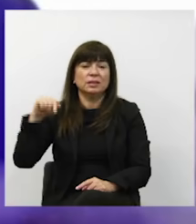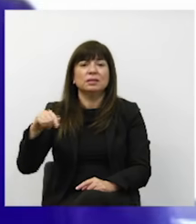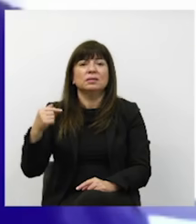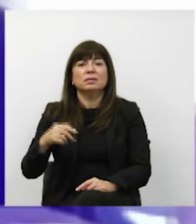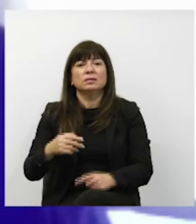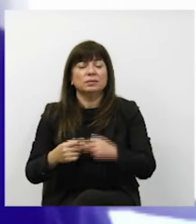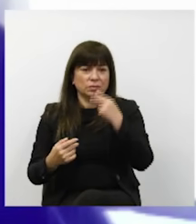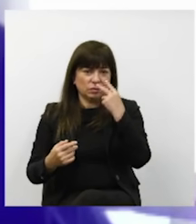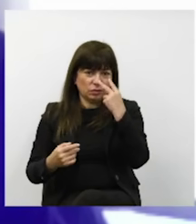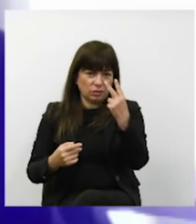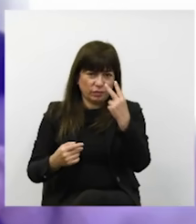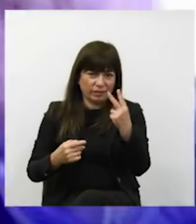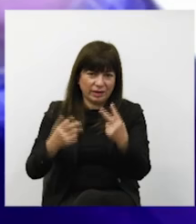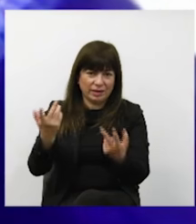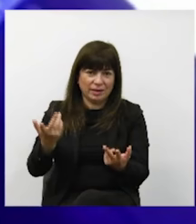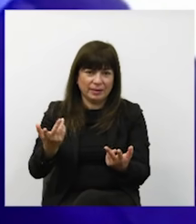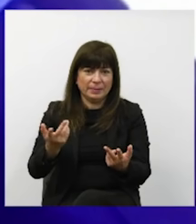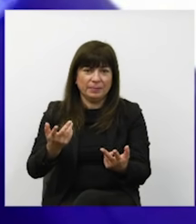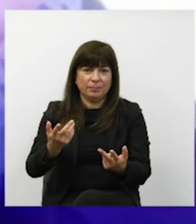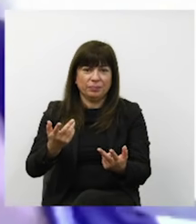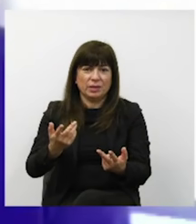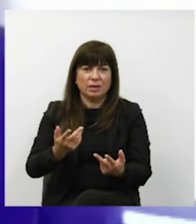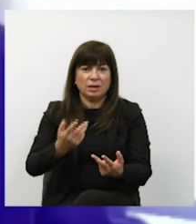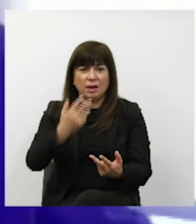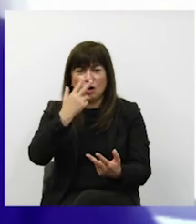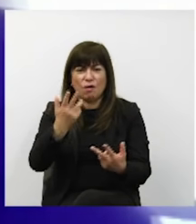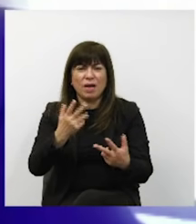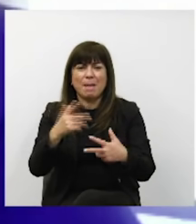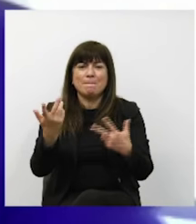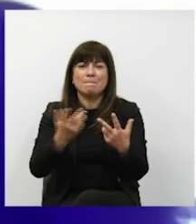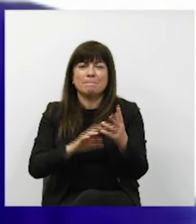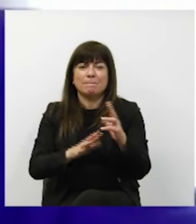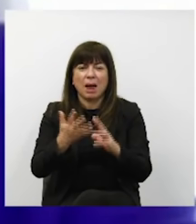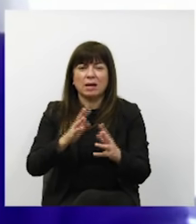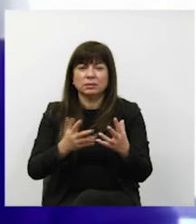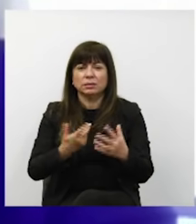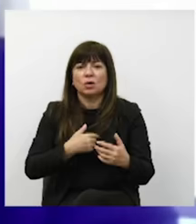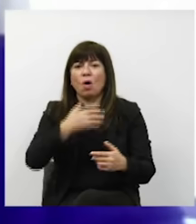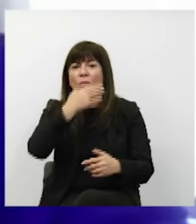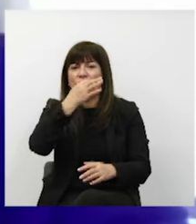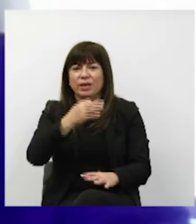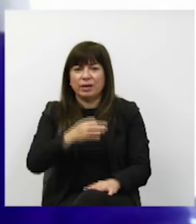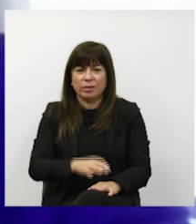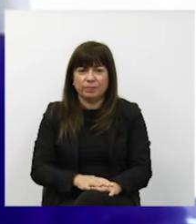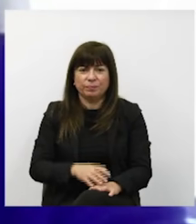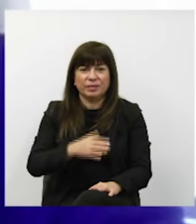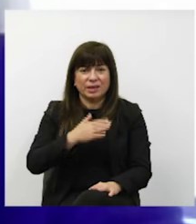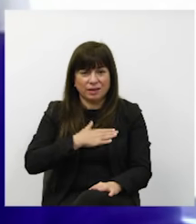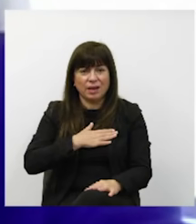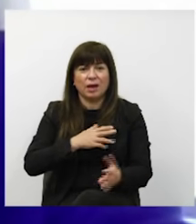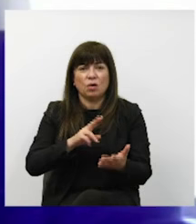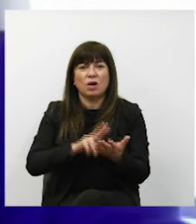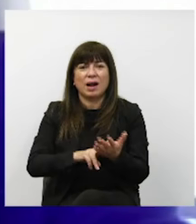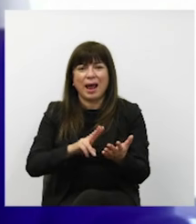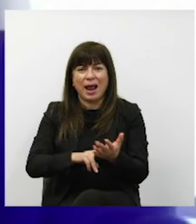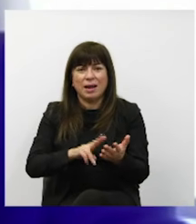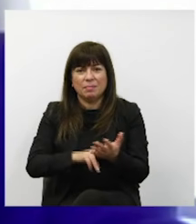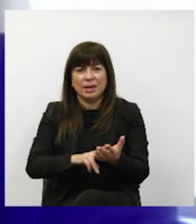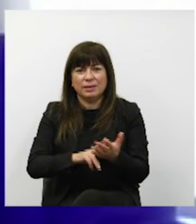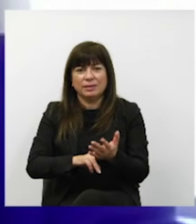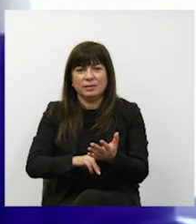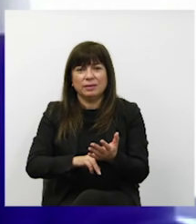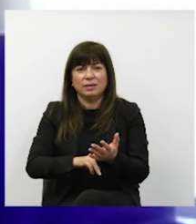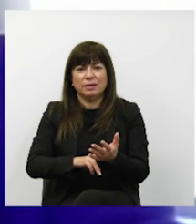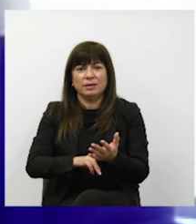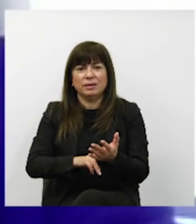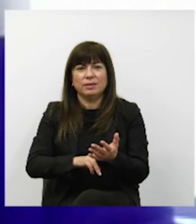sé, sería una soberbia de mi parte decir lo ha entendido, que lo ve parecido a como lo estoy planteando. Y creo realmente que, por ejemplo, si con motivo del